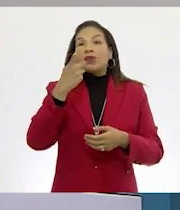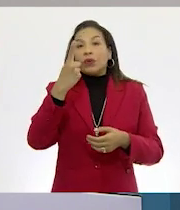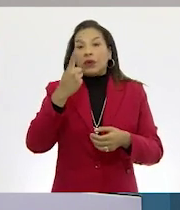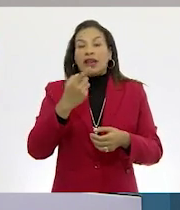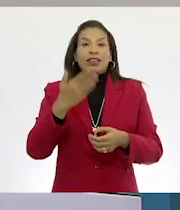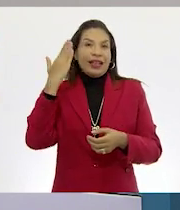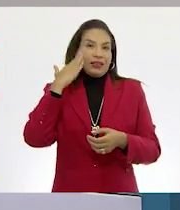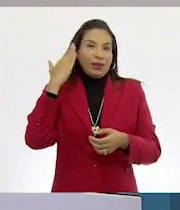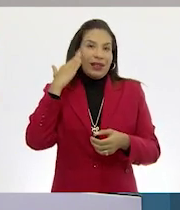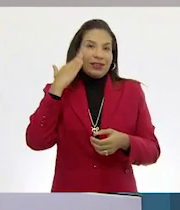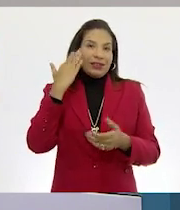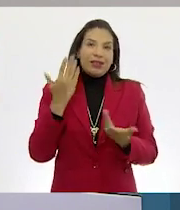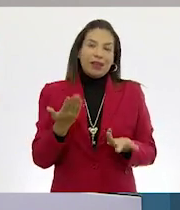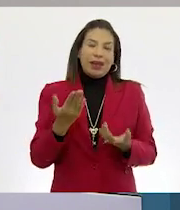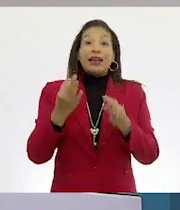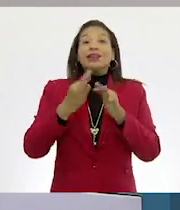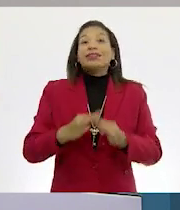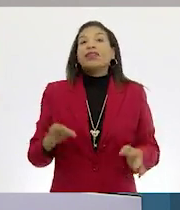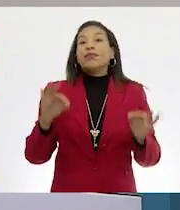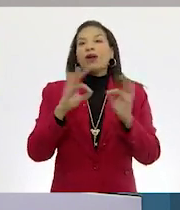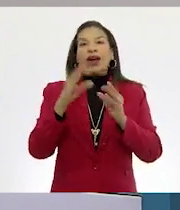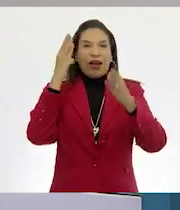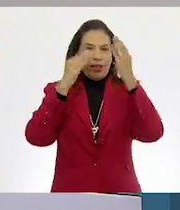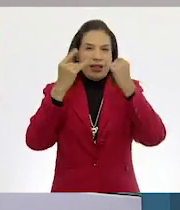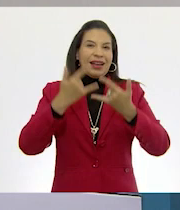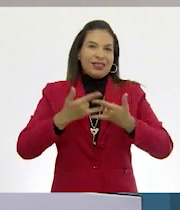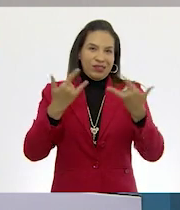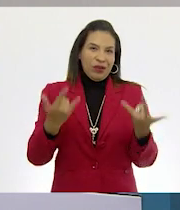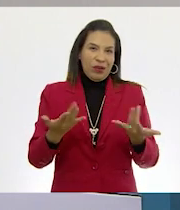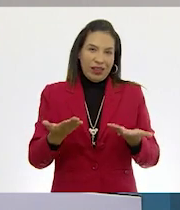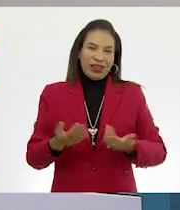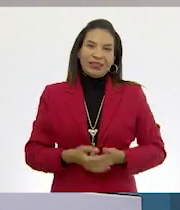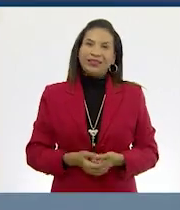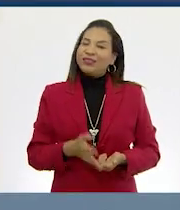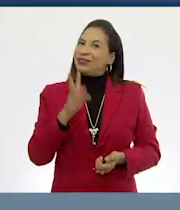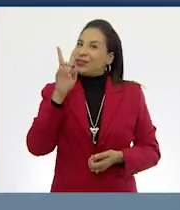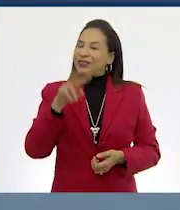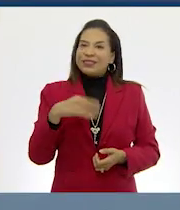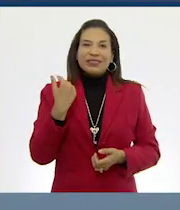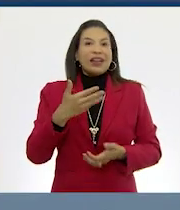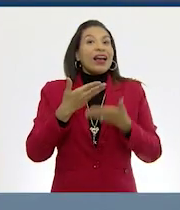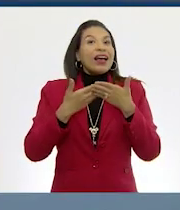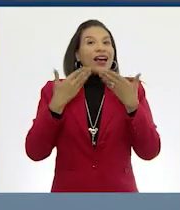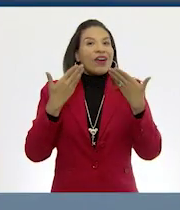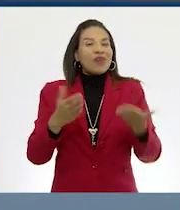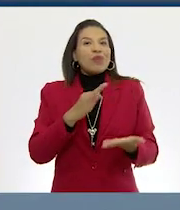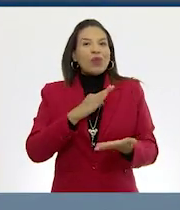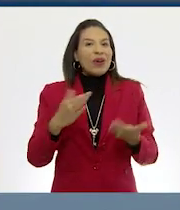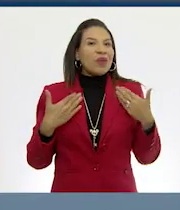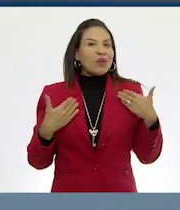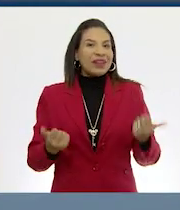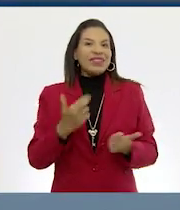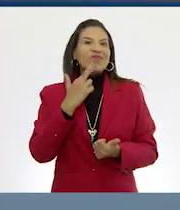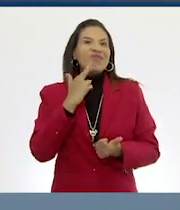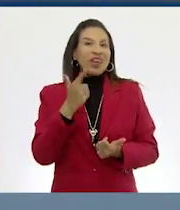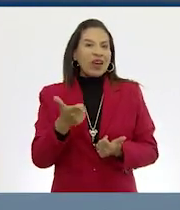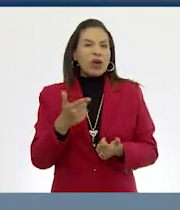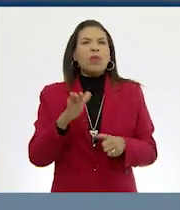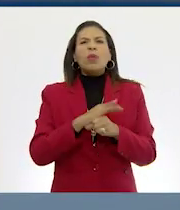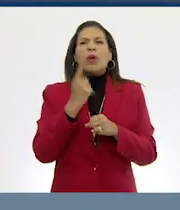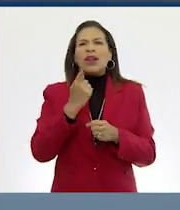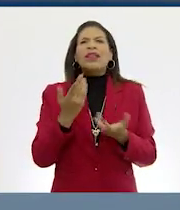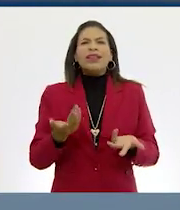una de las principales importancias de aprender historia. Uy, sí, ahora puedo comprenderlo mejor,